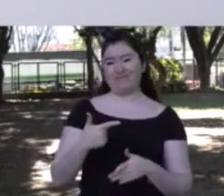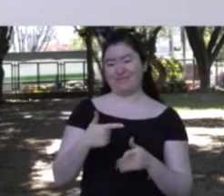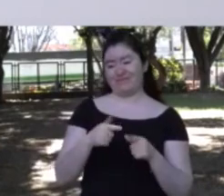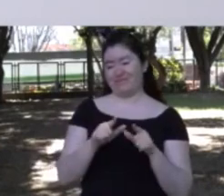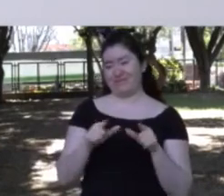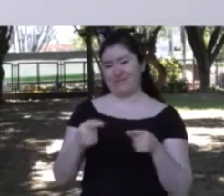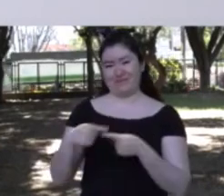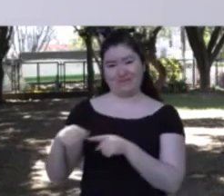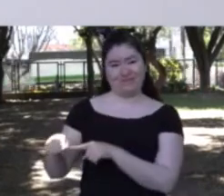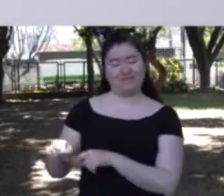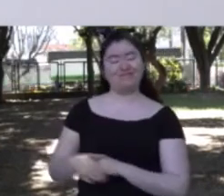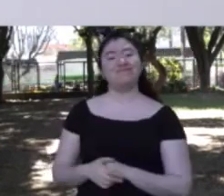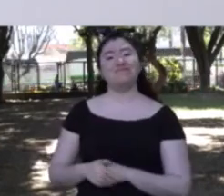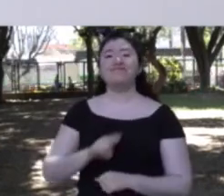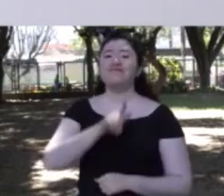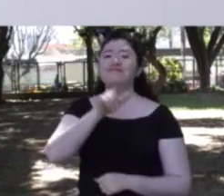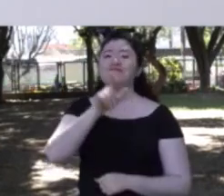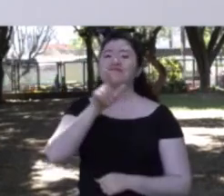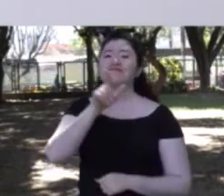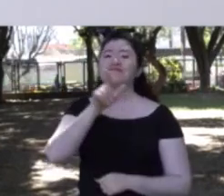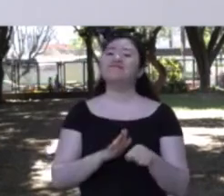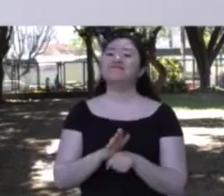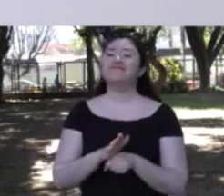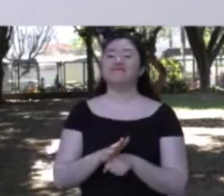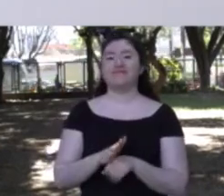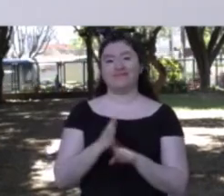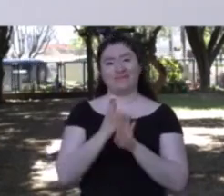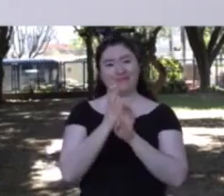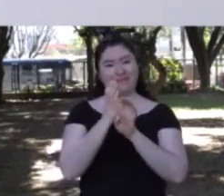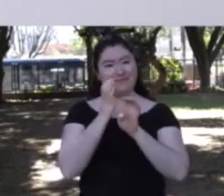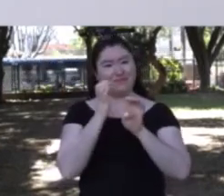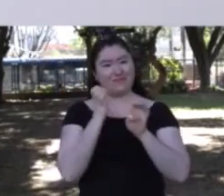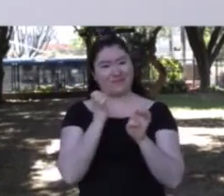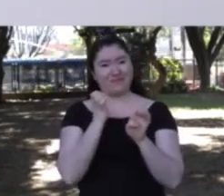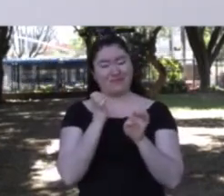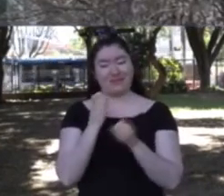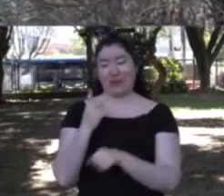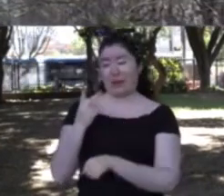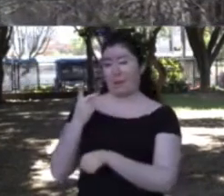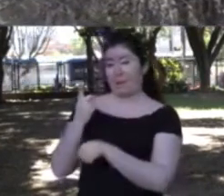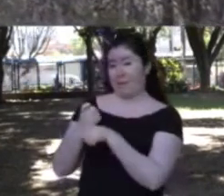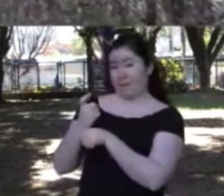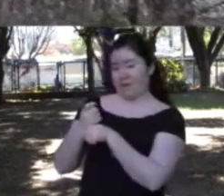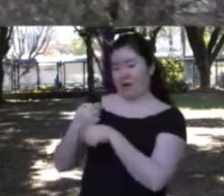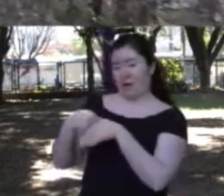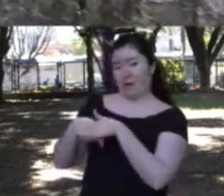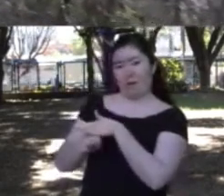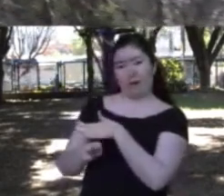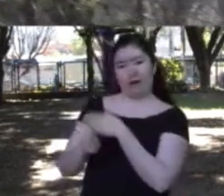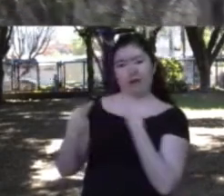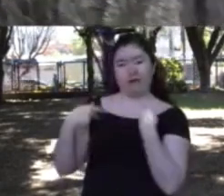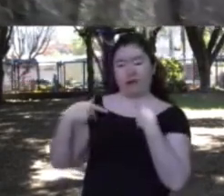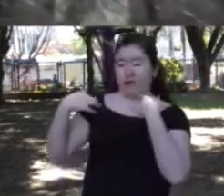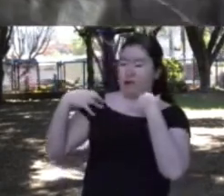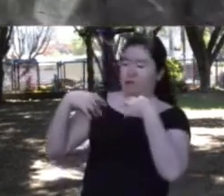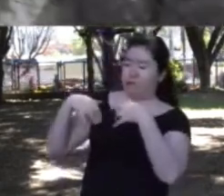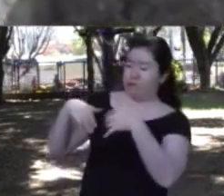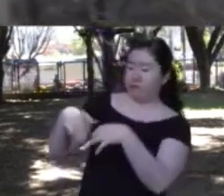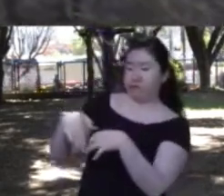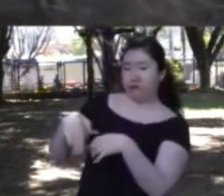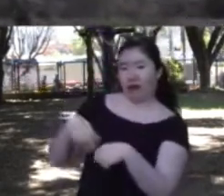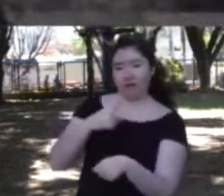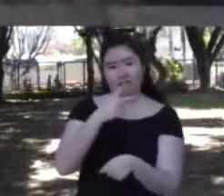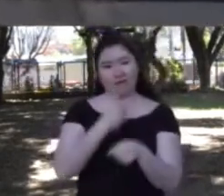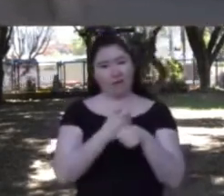Y después está el Metrobús, que es quien más número de pasajeros transporta después del metro de la Ciudad de México. Tomamos la